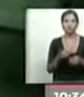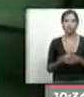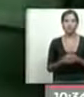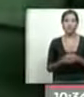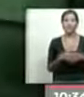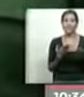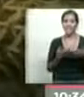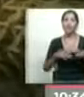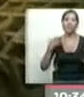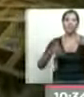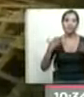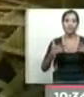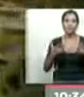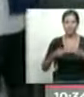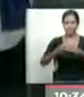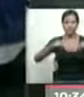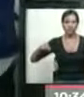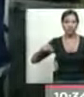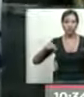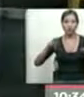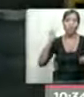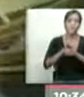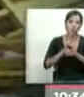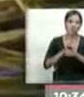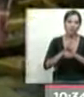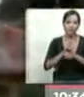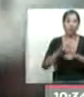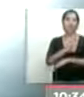en pleno territorio. Violentar las